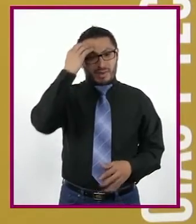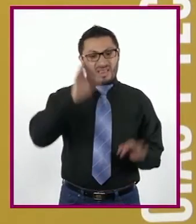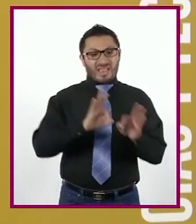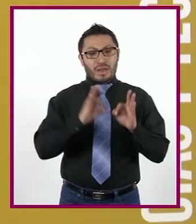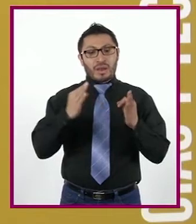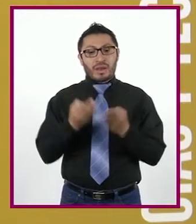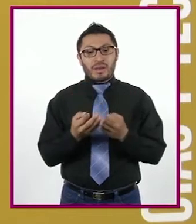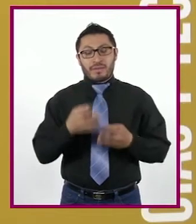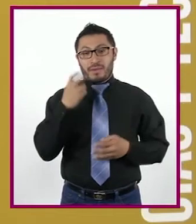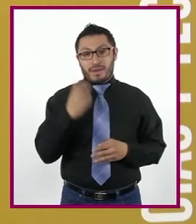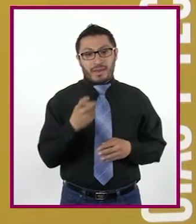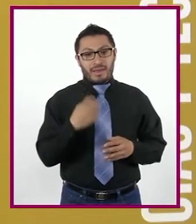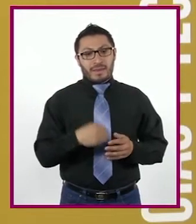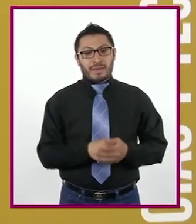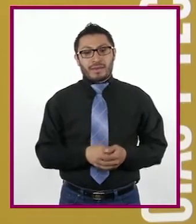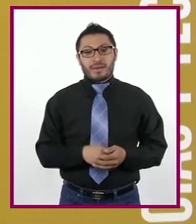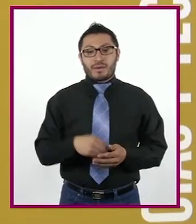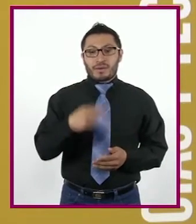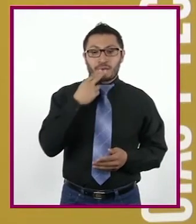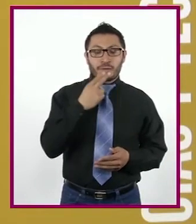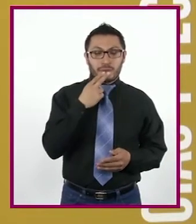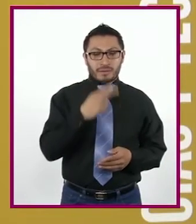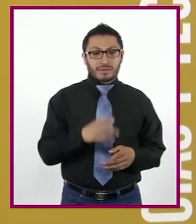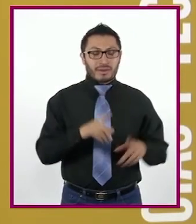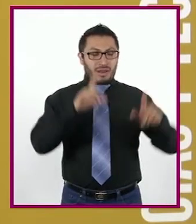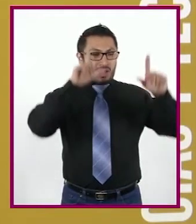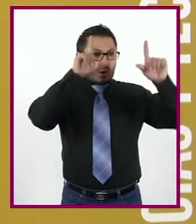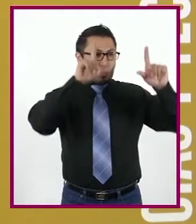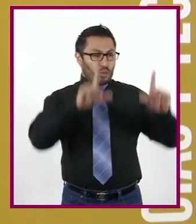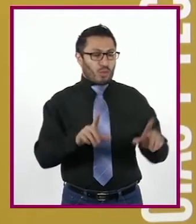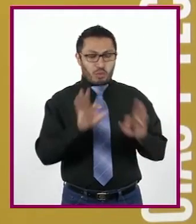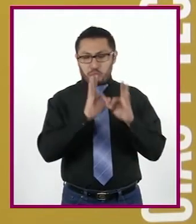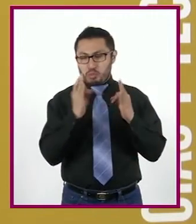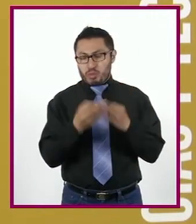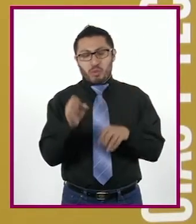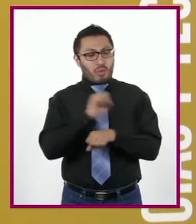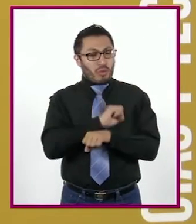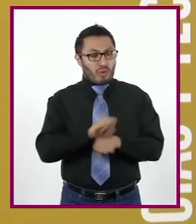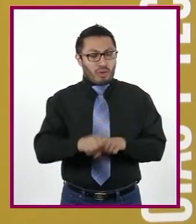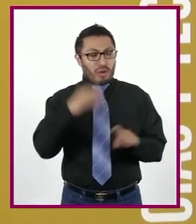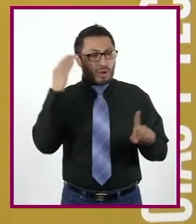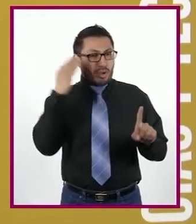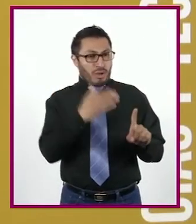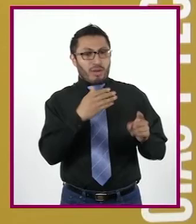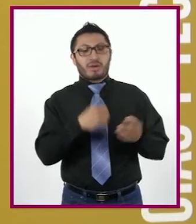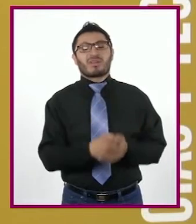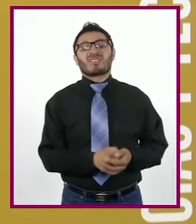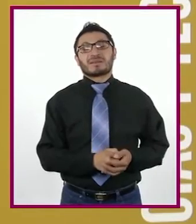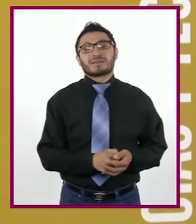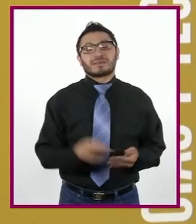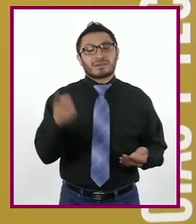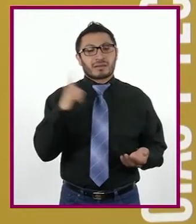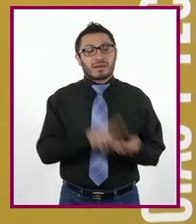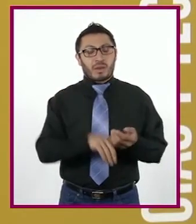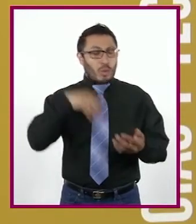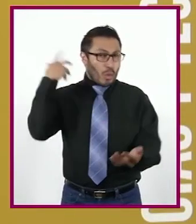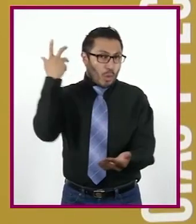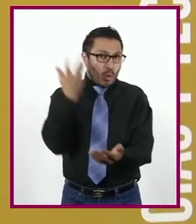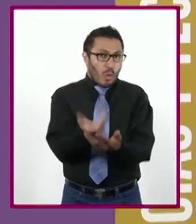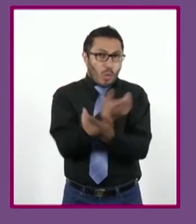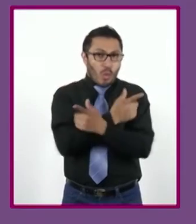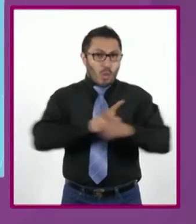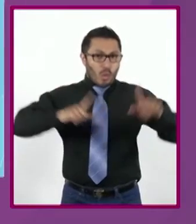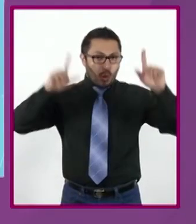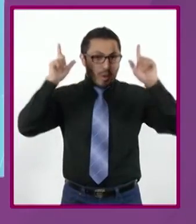proceso. Para ello, ocuparemos un esquema muy sencillo y nos enfocaremos en la parte en que interviene la caída libre.